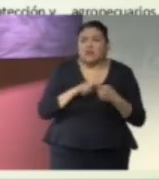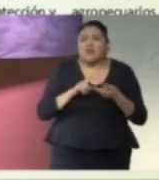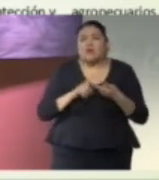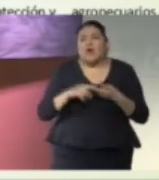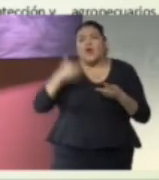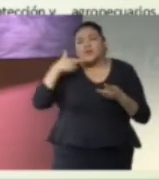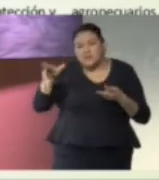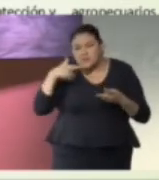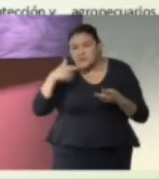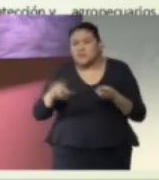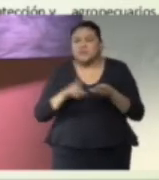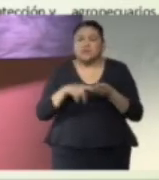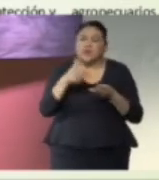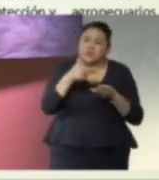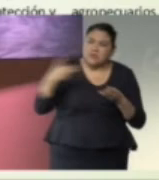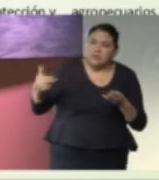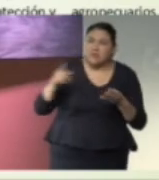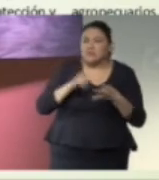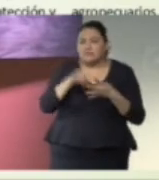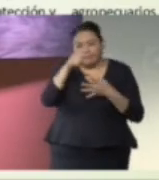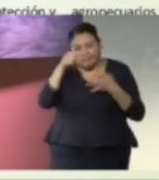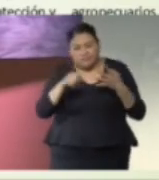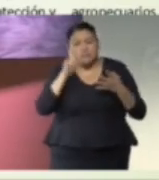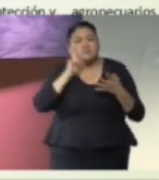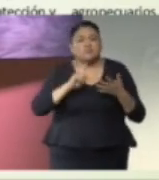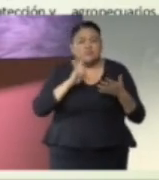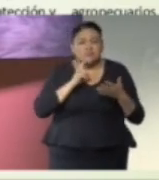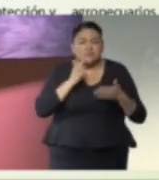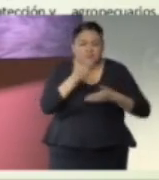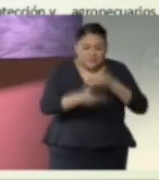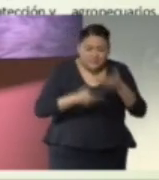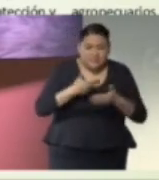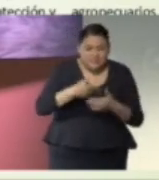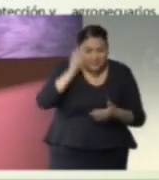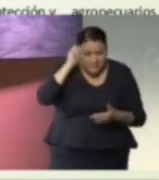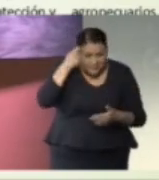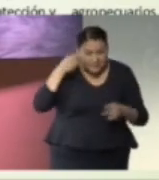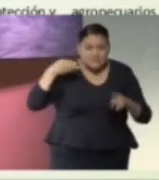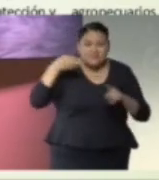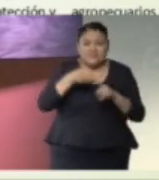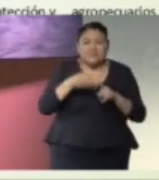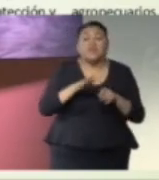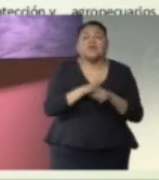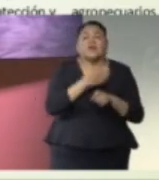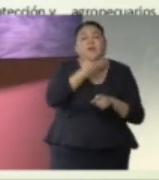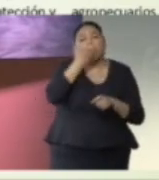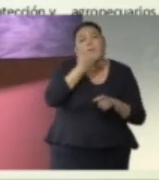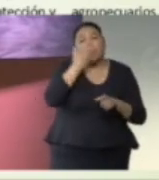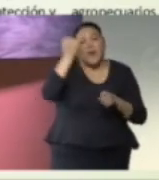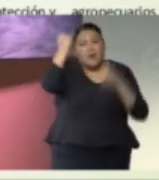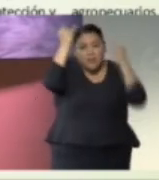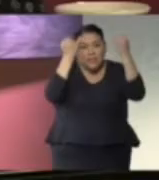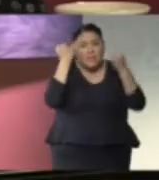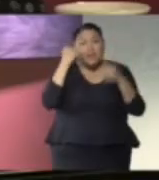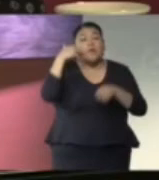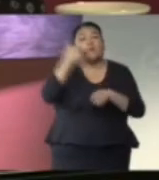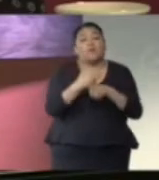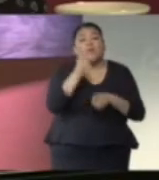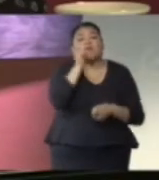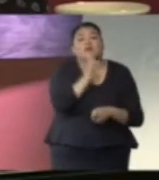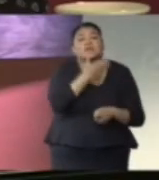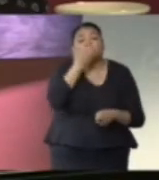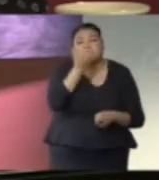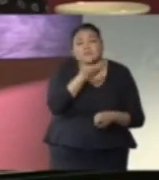restaurantes de hoteles, puede ser muchas actividades que tienen que ver nuevamente con los estereotipos de género. Nuevamente, estos estereotipos